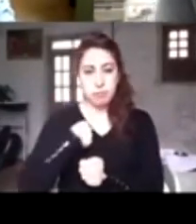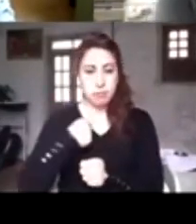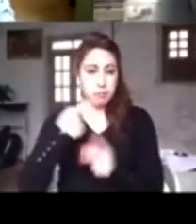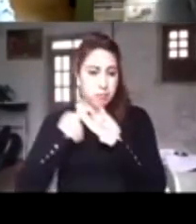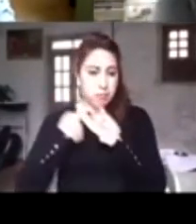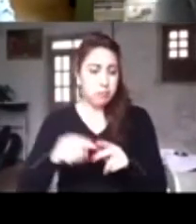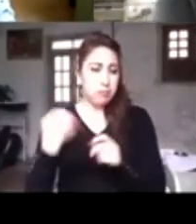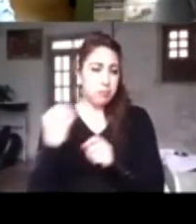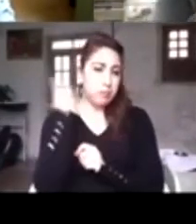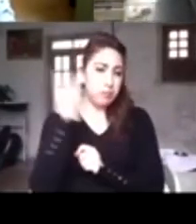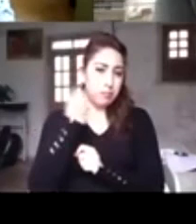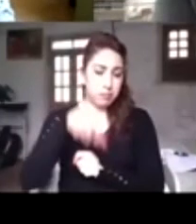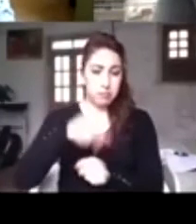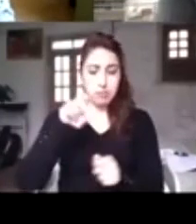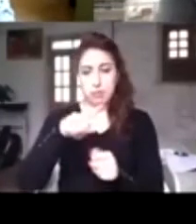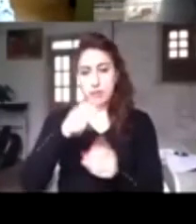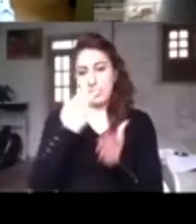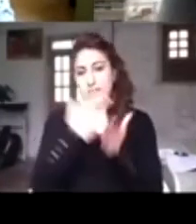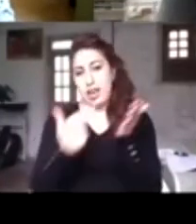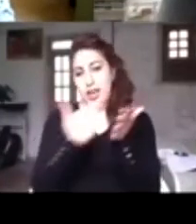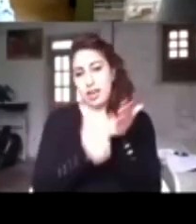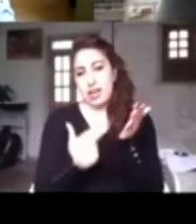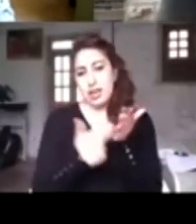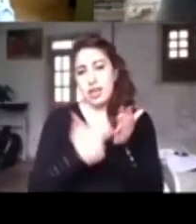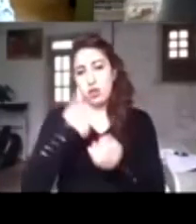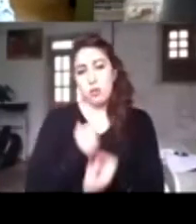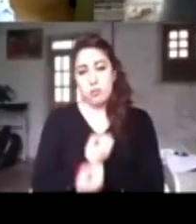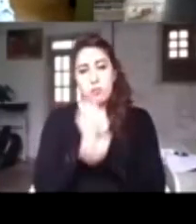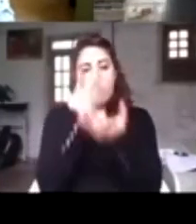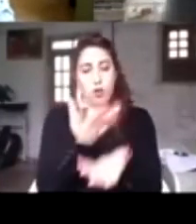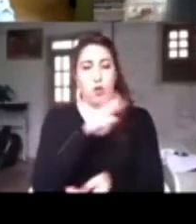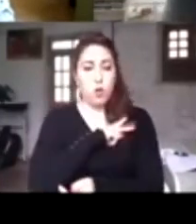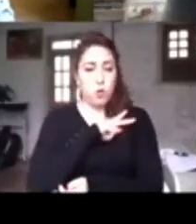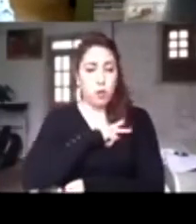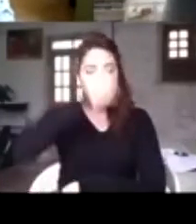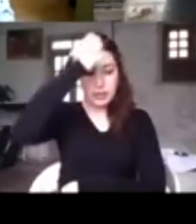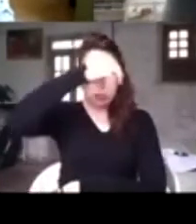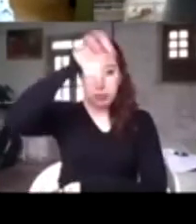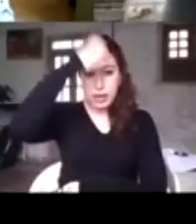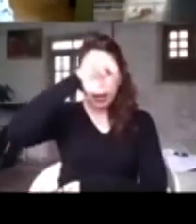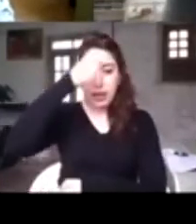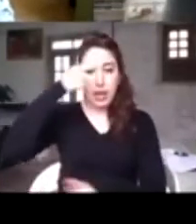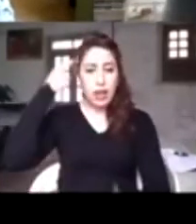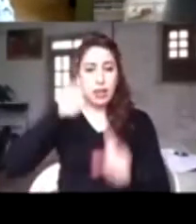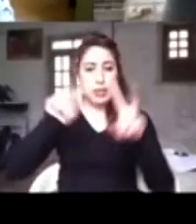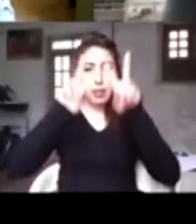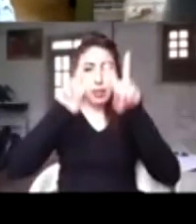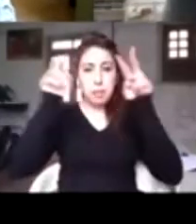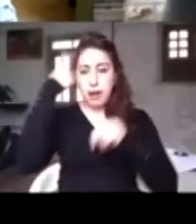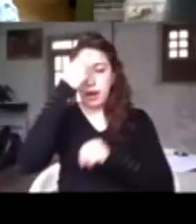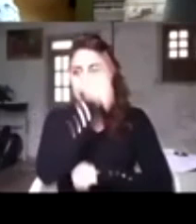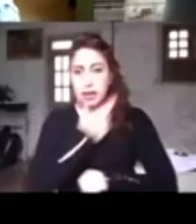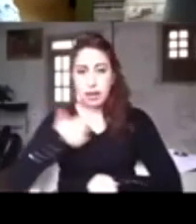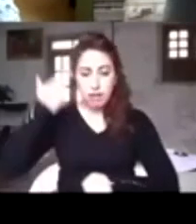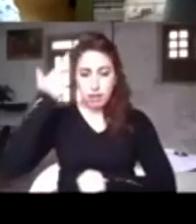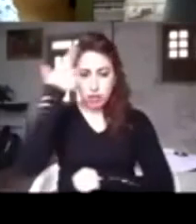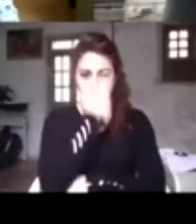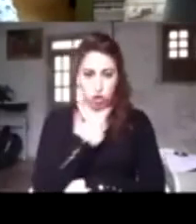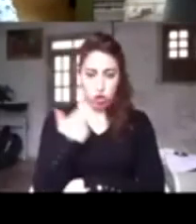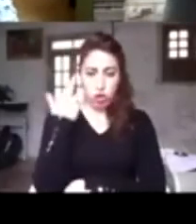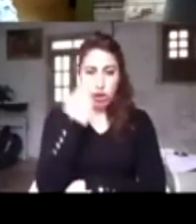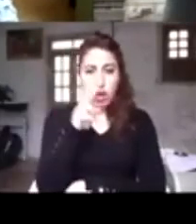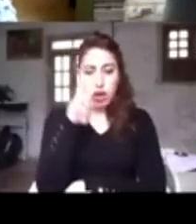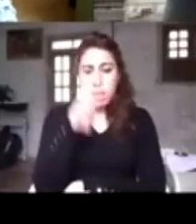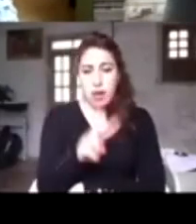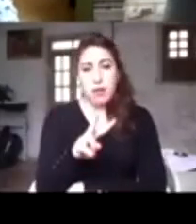y darme la oportunidad de aportar un poco de mi experiencia en materia del recurso de revisión, el cual pues adquirí a lo largo